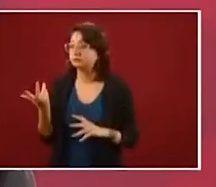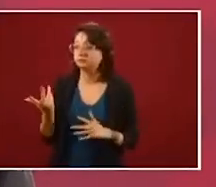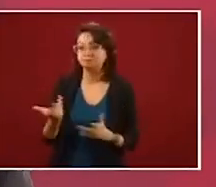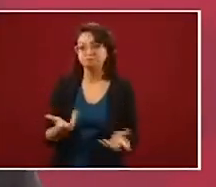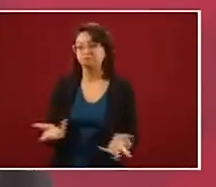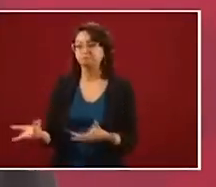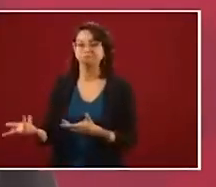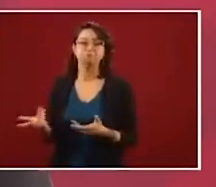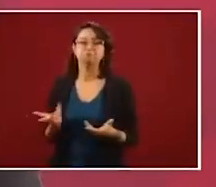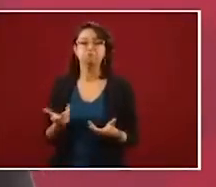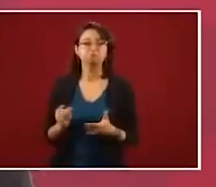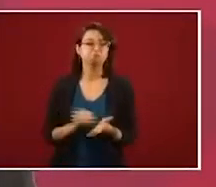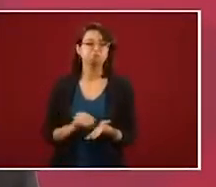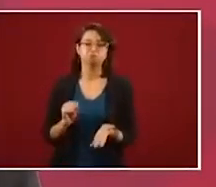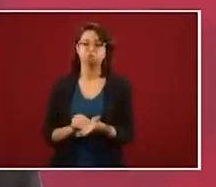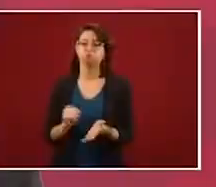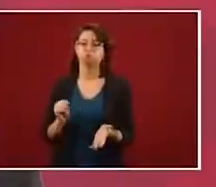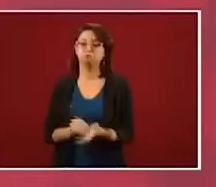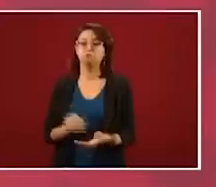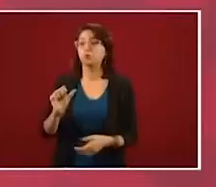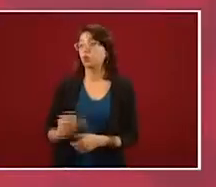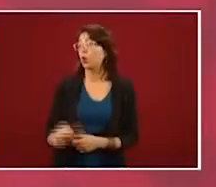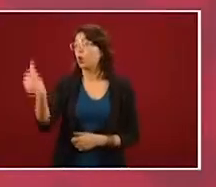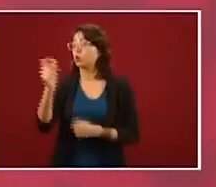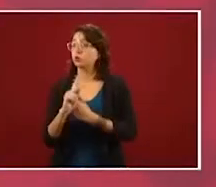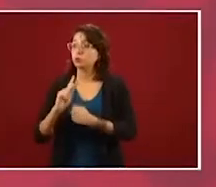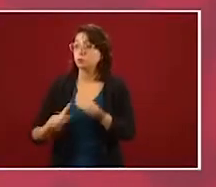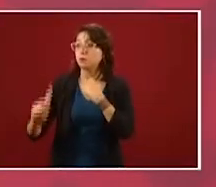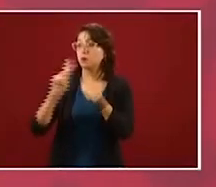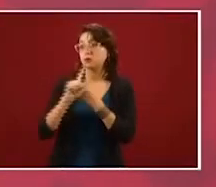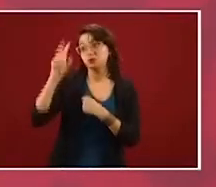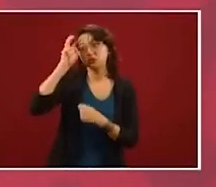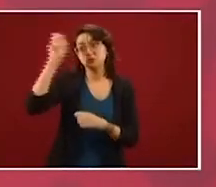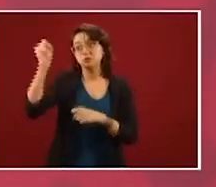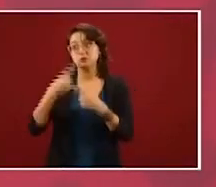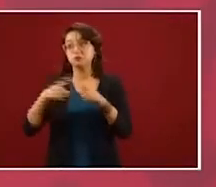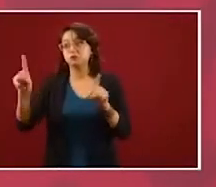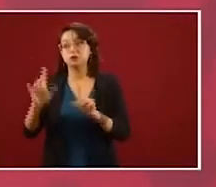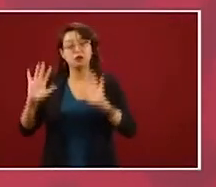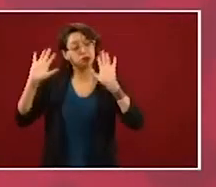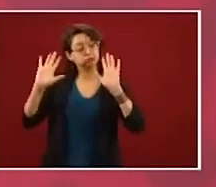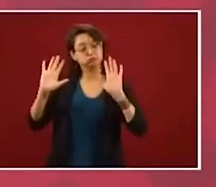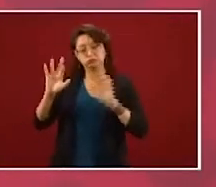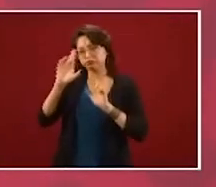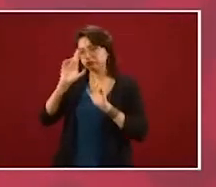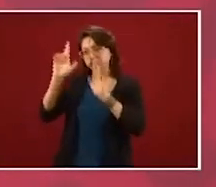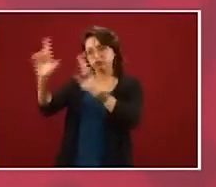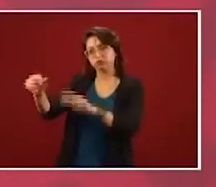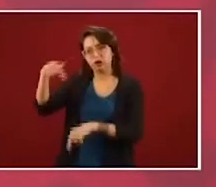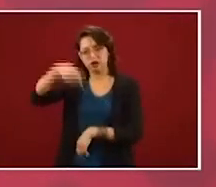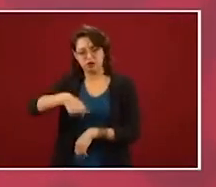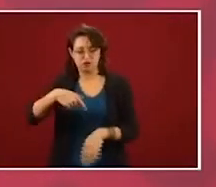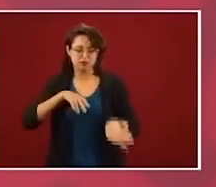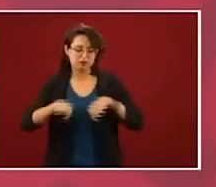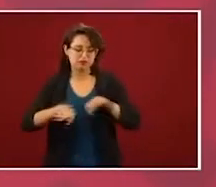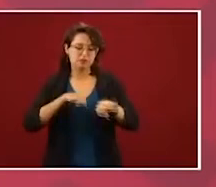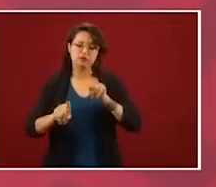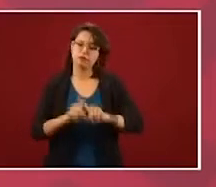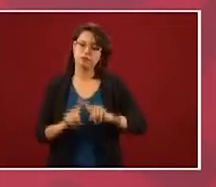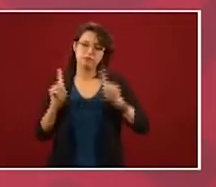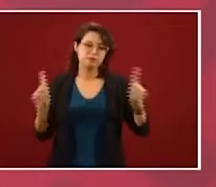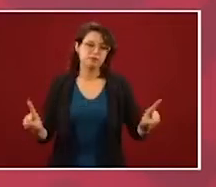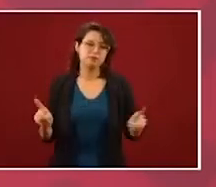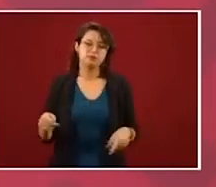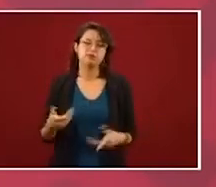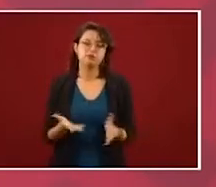los gobiernos y ellos aplican lo que ellos consideran. Nosotros estamos trabajando de otra